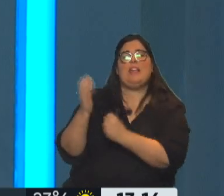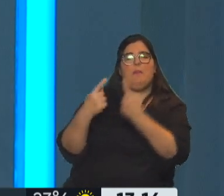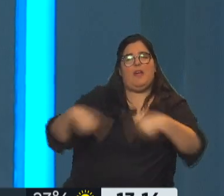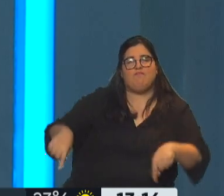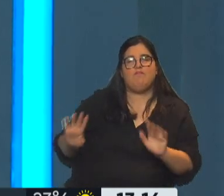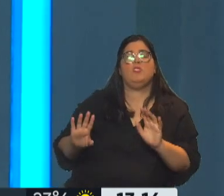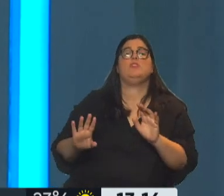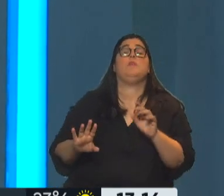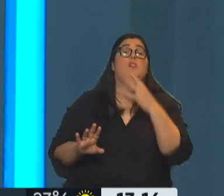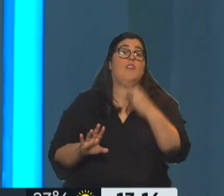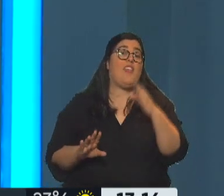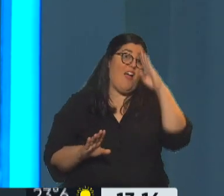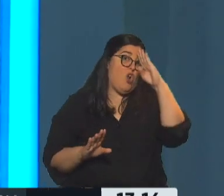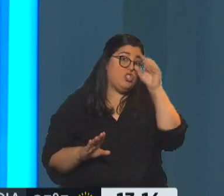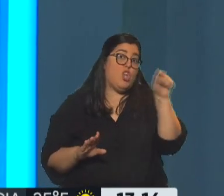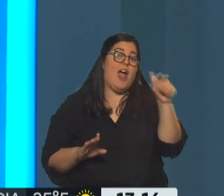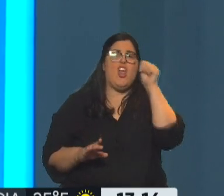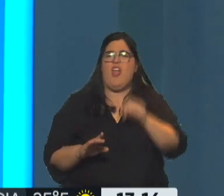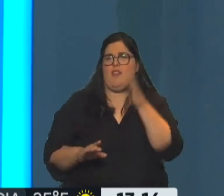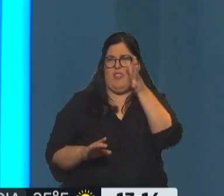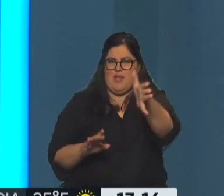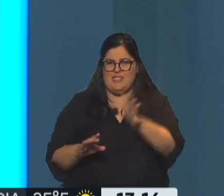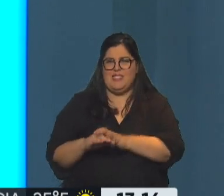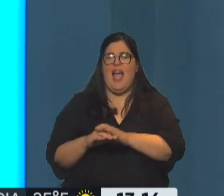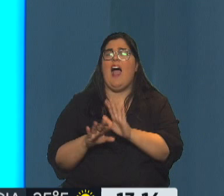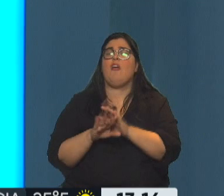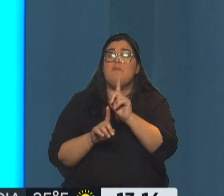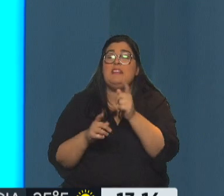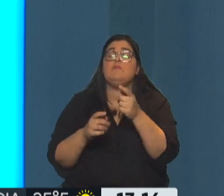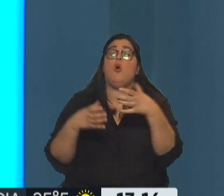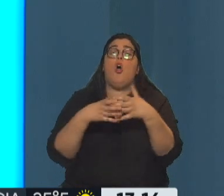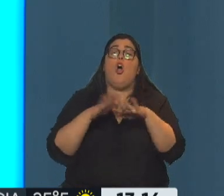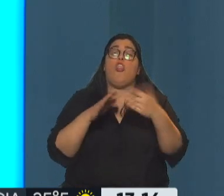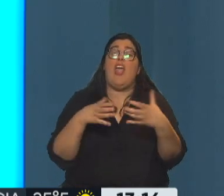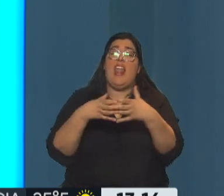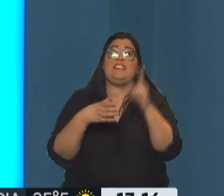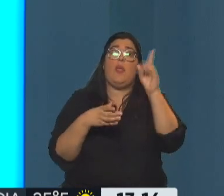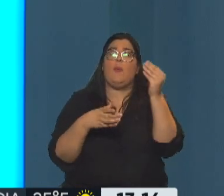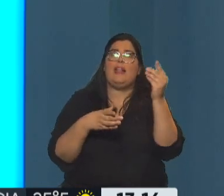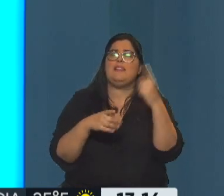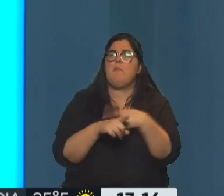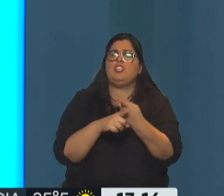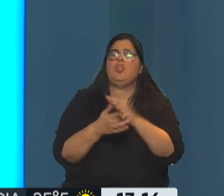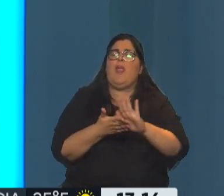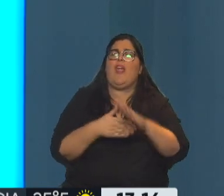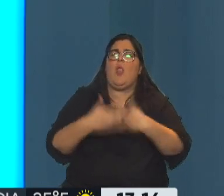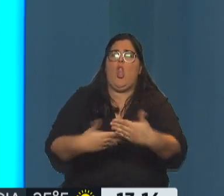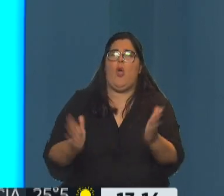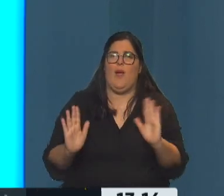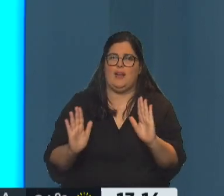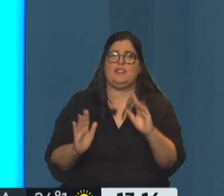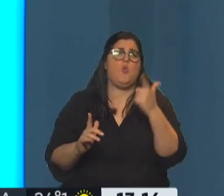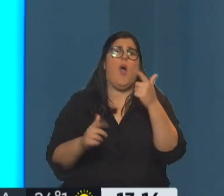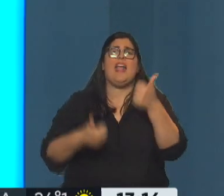hizo un daño muy grande a esa derecha, la impidió de renovarse, inclusive en Brasil. Por eso no hay un candidato de centro derecha o de derecha ahora